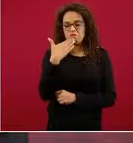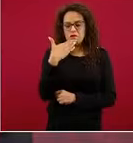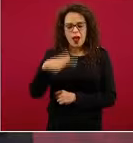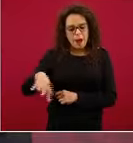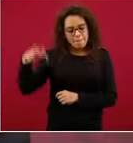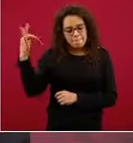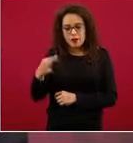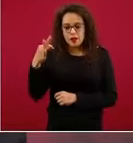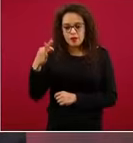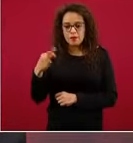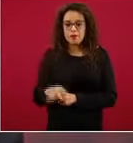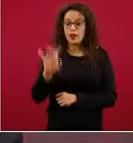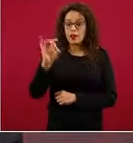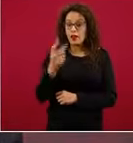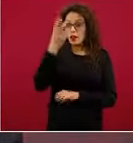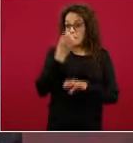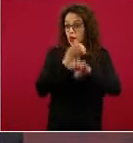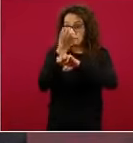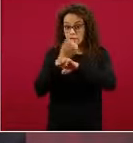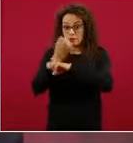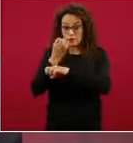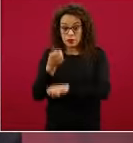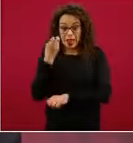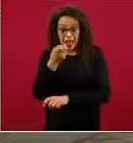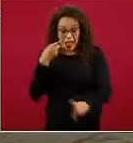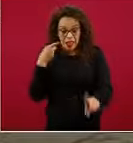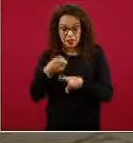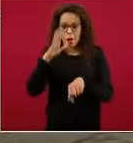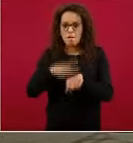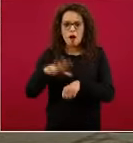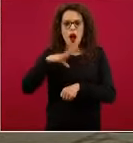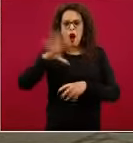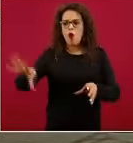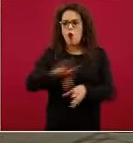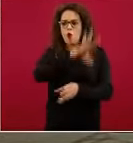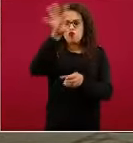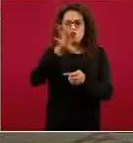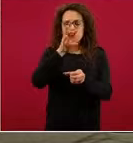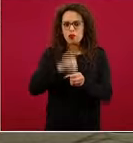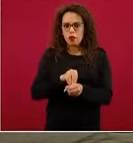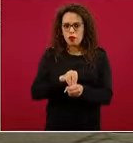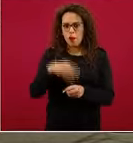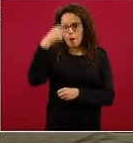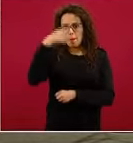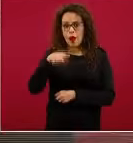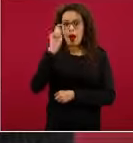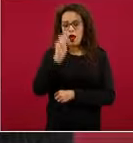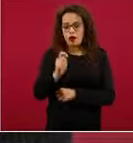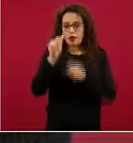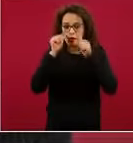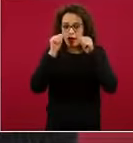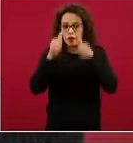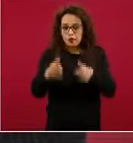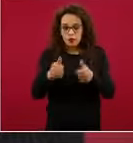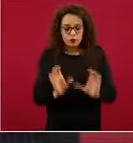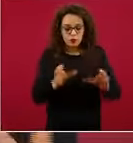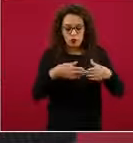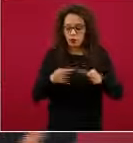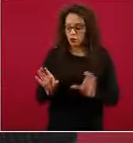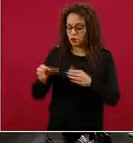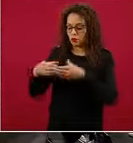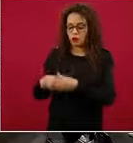las 32 entidades federativas es uno de los programas más completos de extensión comunitaria de la atención COVID, con